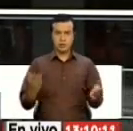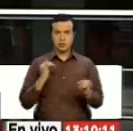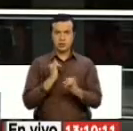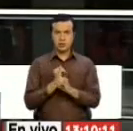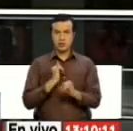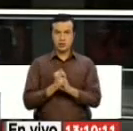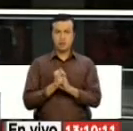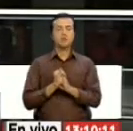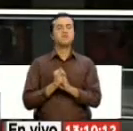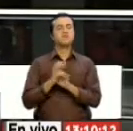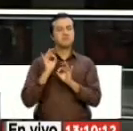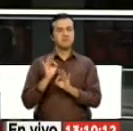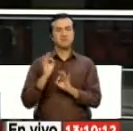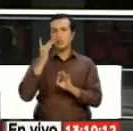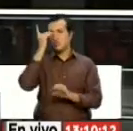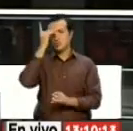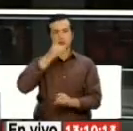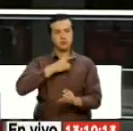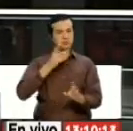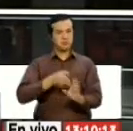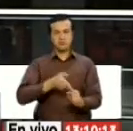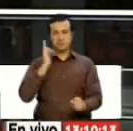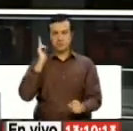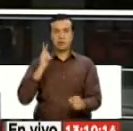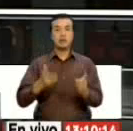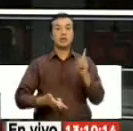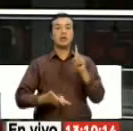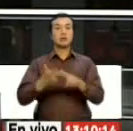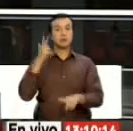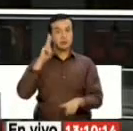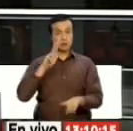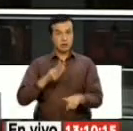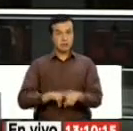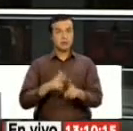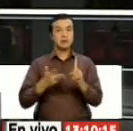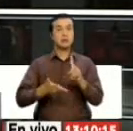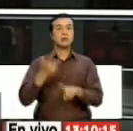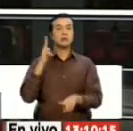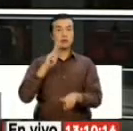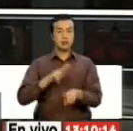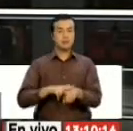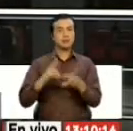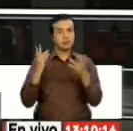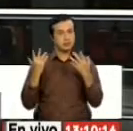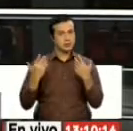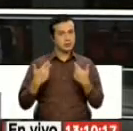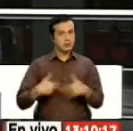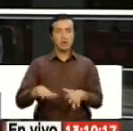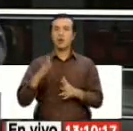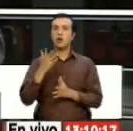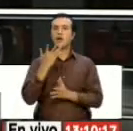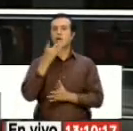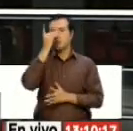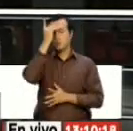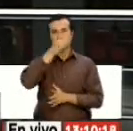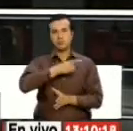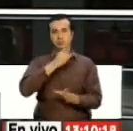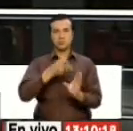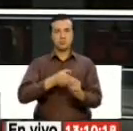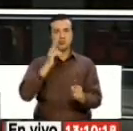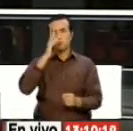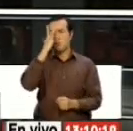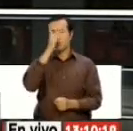institución, presentó su renuncia. Dice que por tercera ocasión lo hace debido a que por